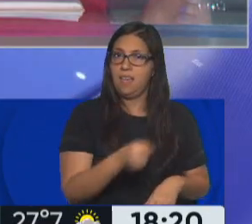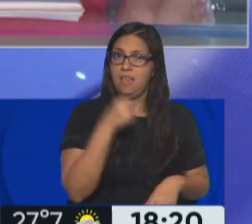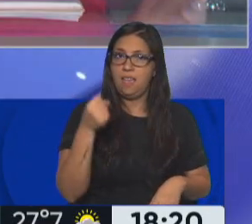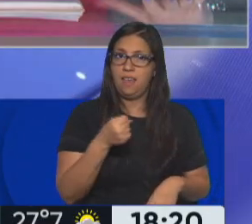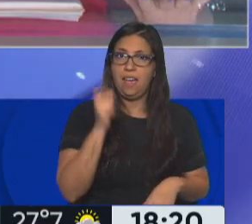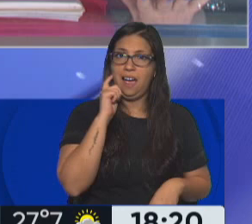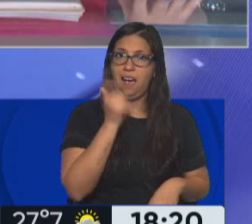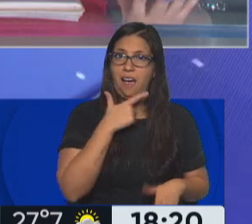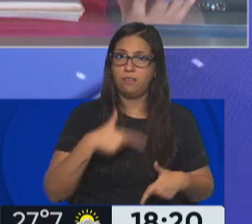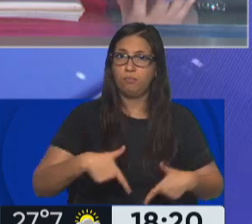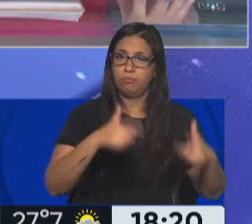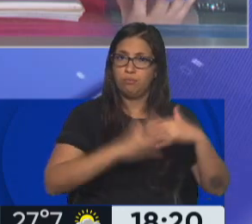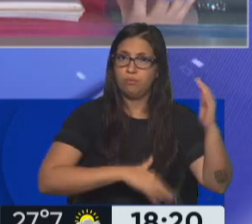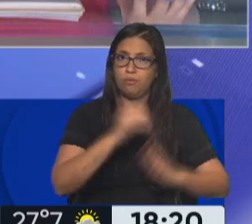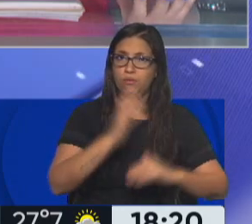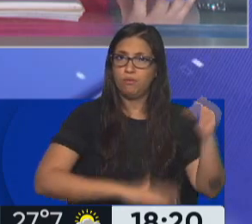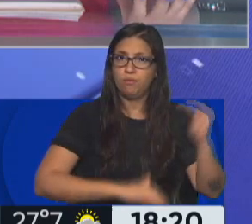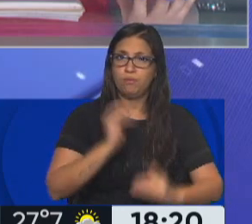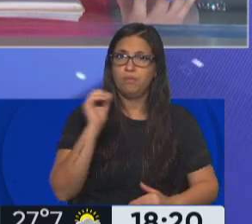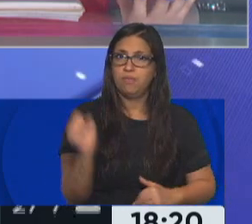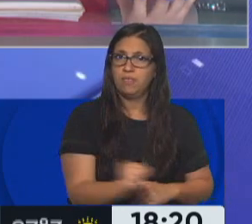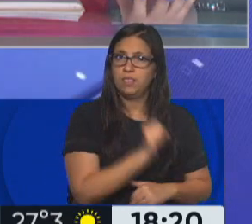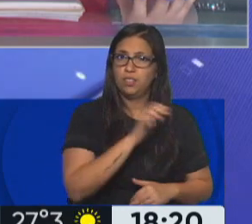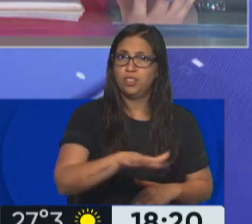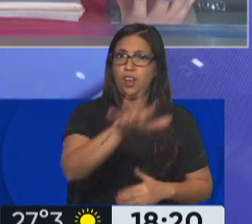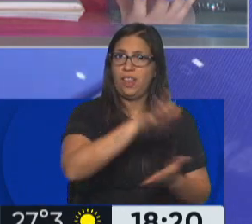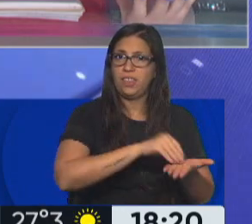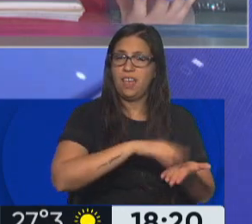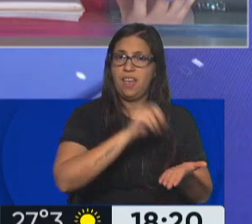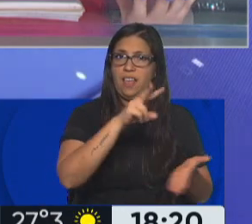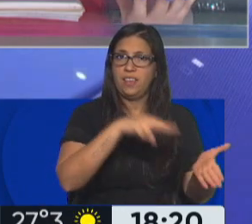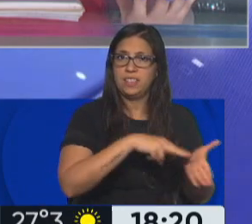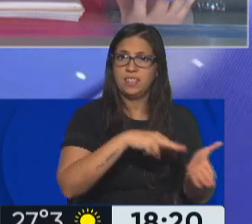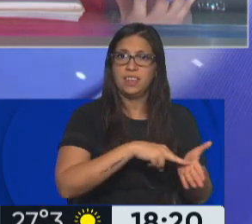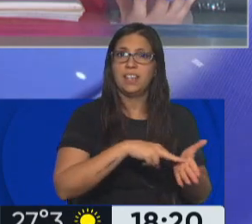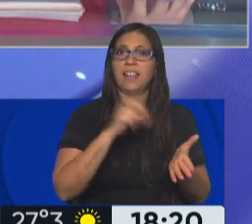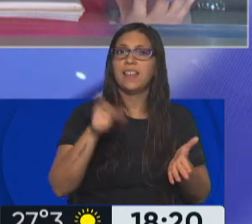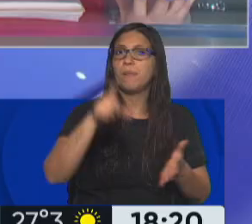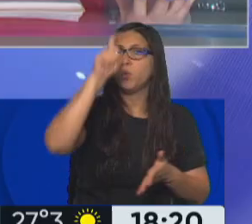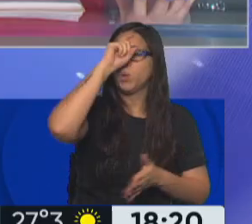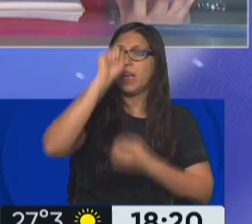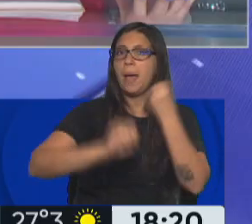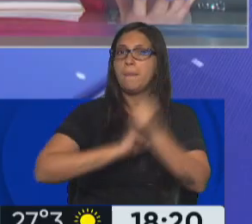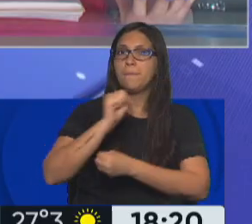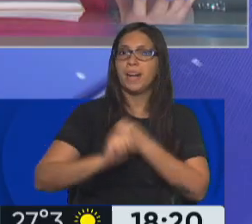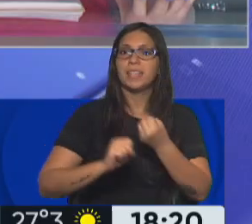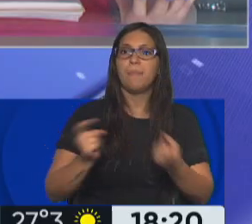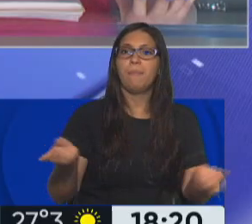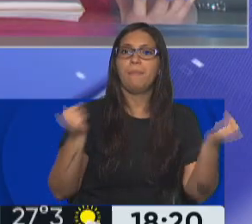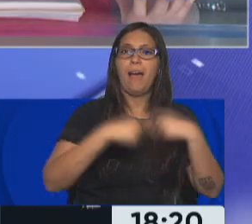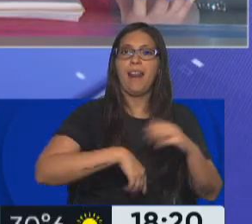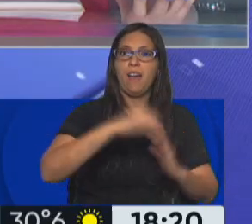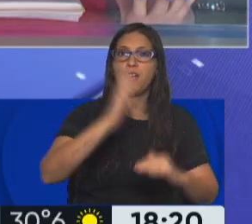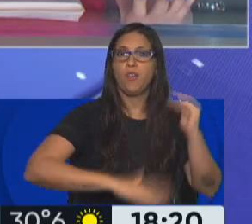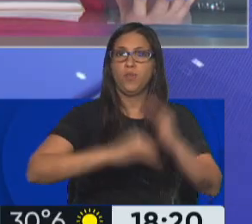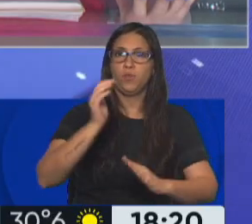entrar en la agenda de la construcción del gasoducto, y también, muy importante, la participación de las empresas turcas en la reconstrucción de Siria,